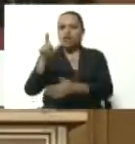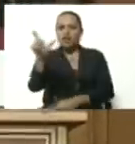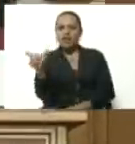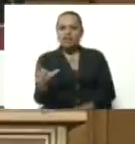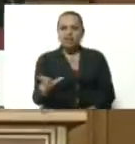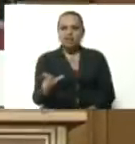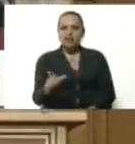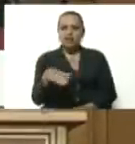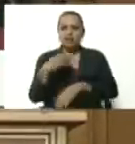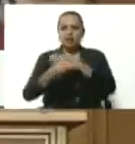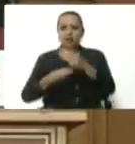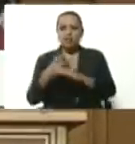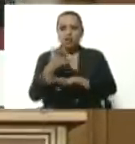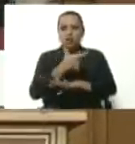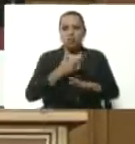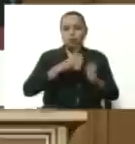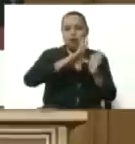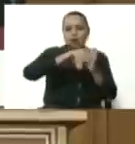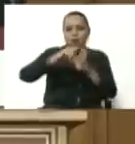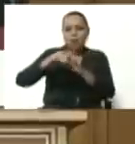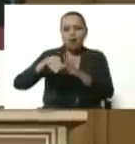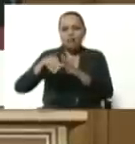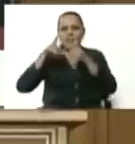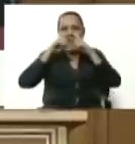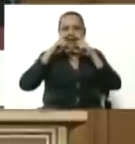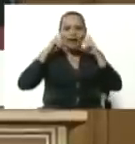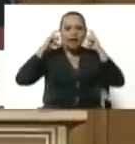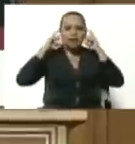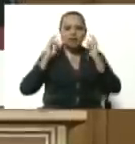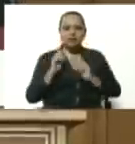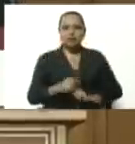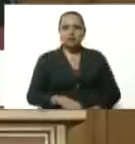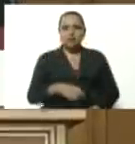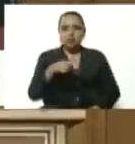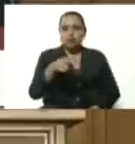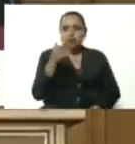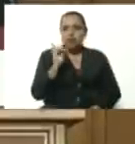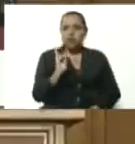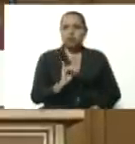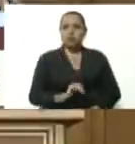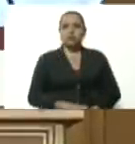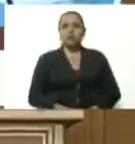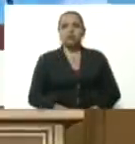estaban haciendo sus gobiernos era robarse las mascarillas? Aquí lo tengo, miren.